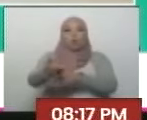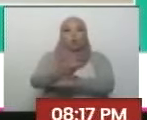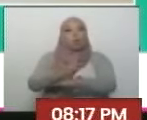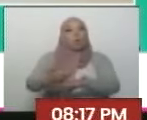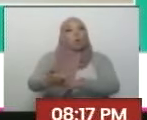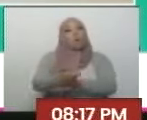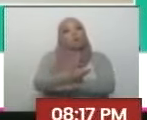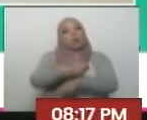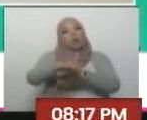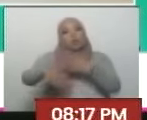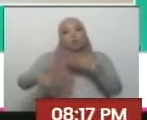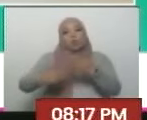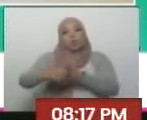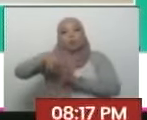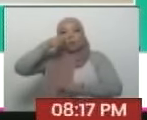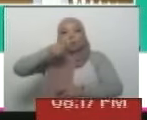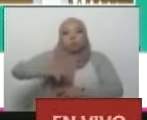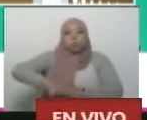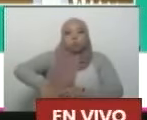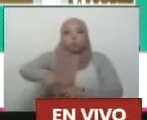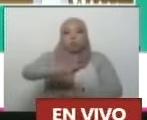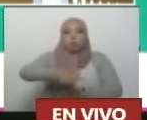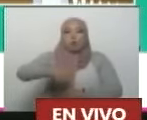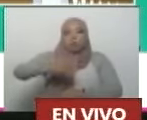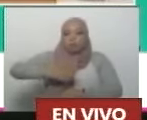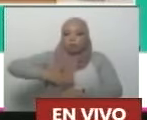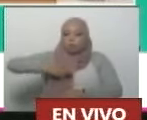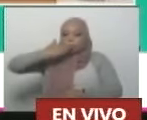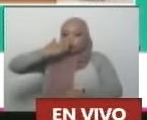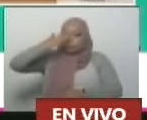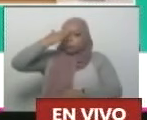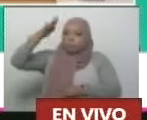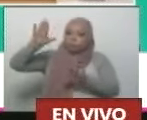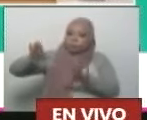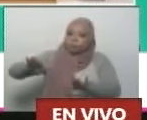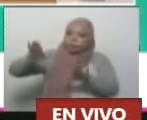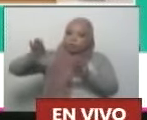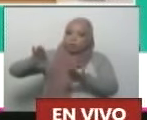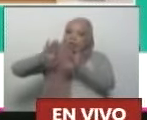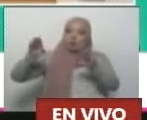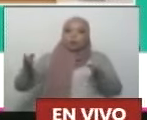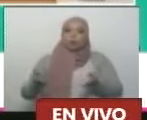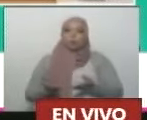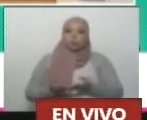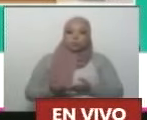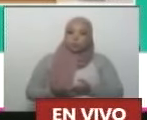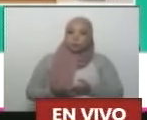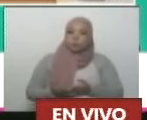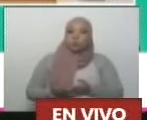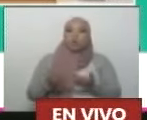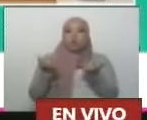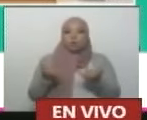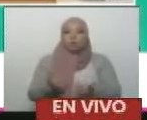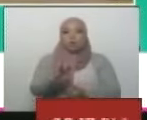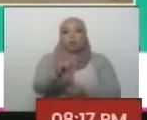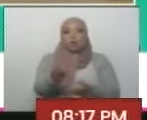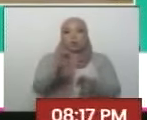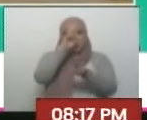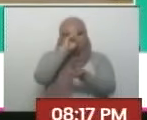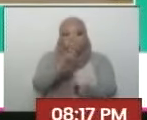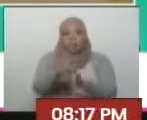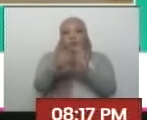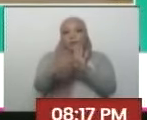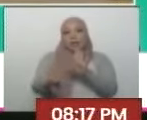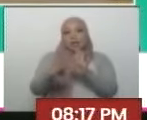gobiernos y a todos los pueblos árabes e islámicos del mundo. Tenemos que lograr el respeto